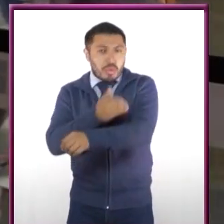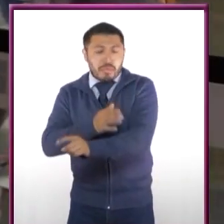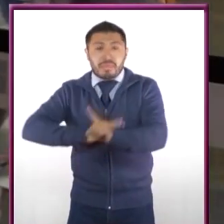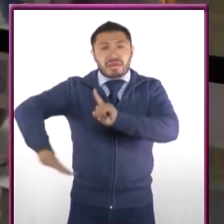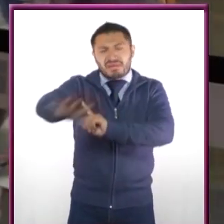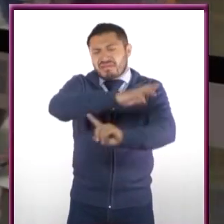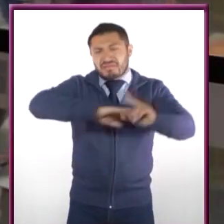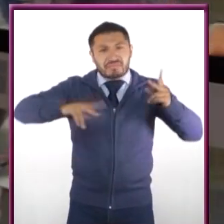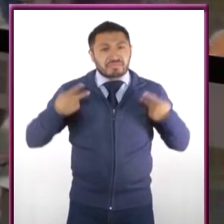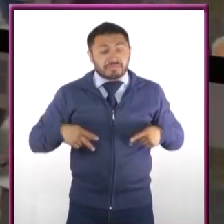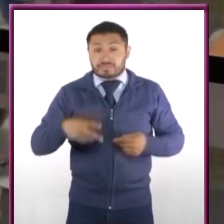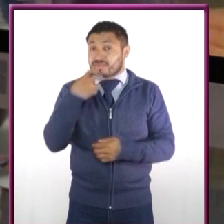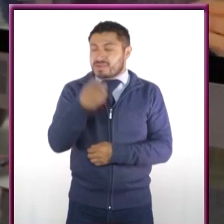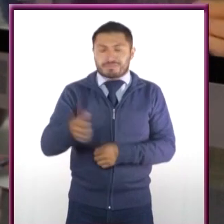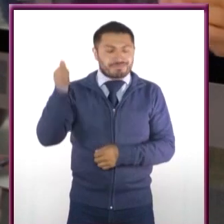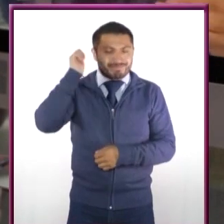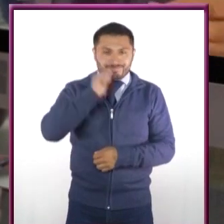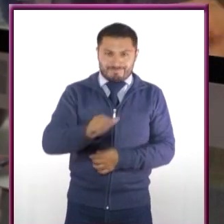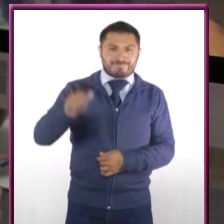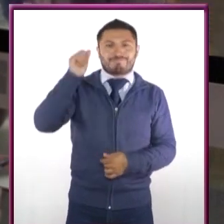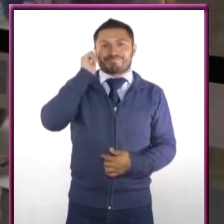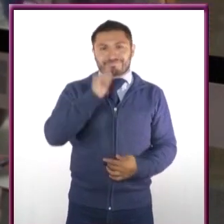es algo que todo el tiempo